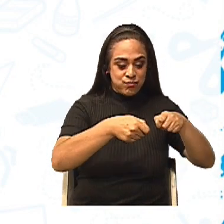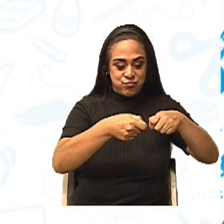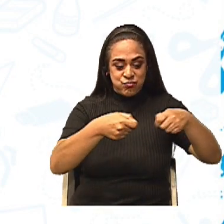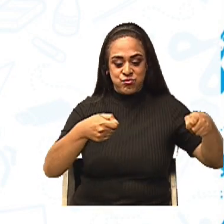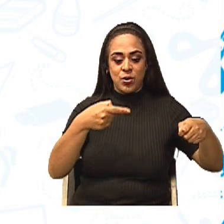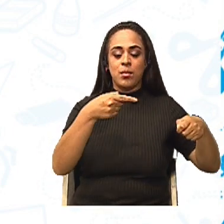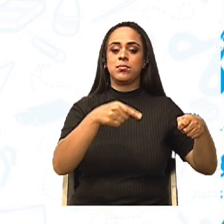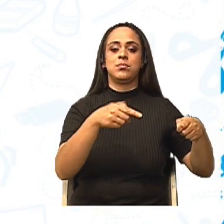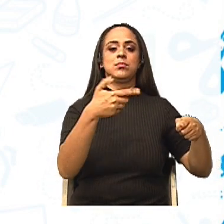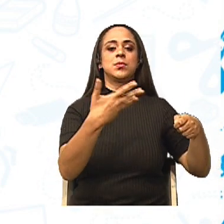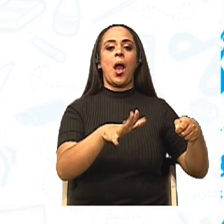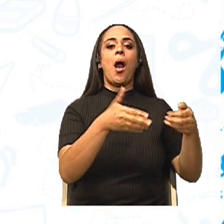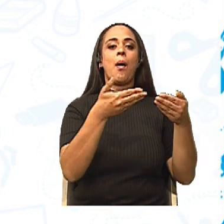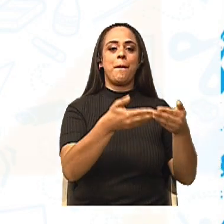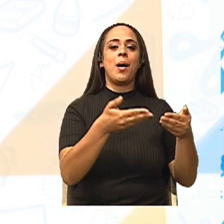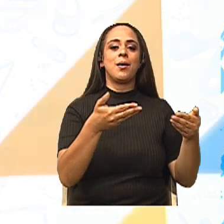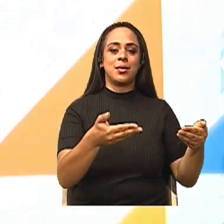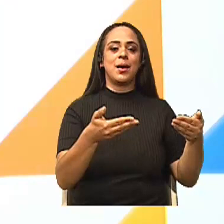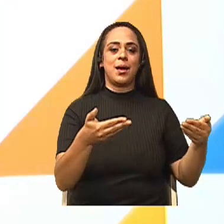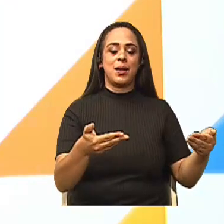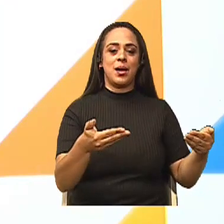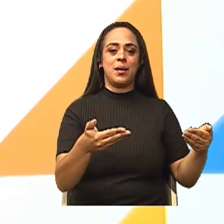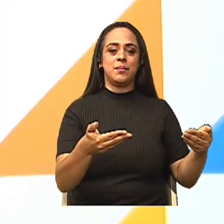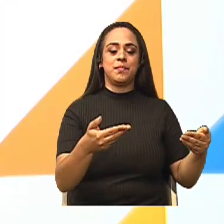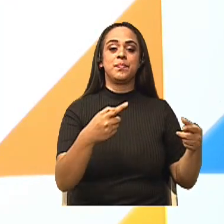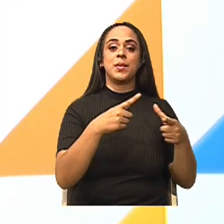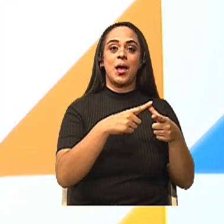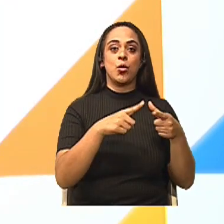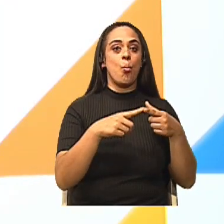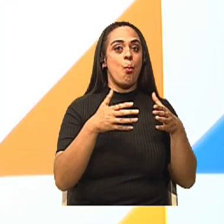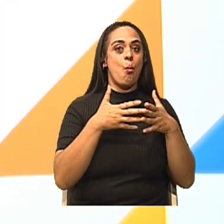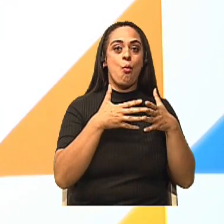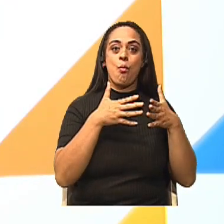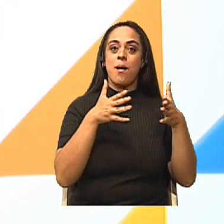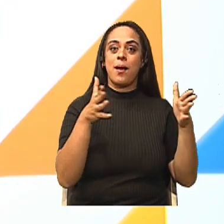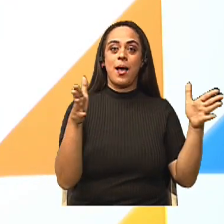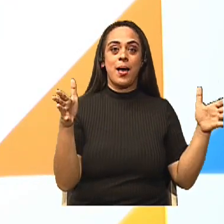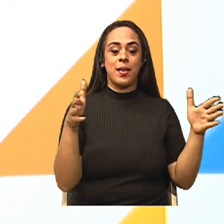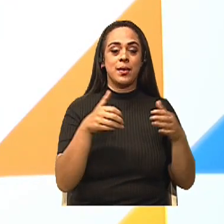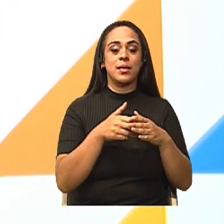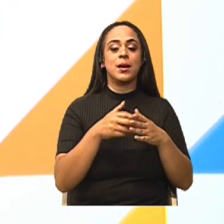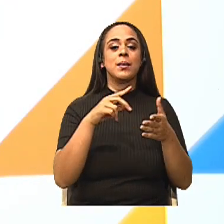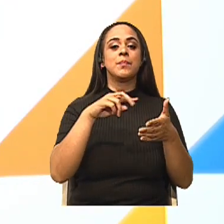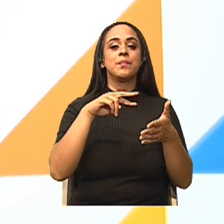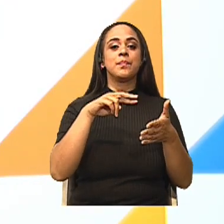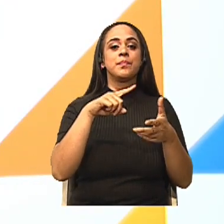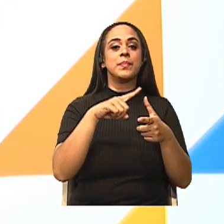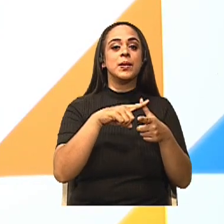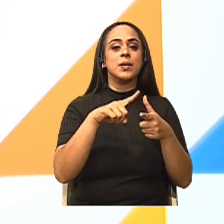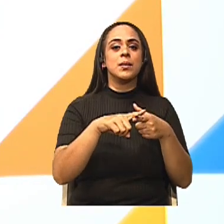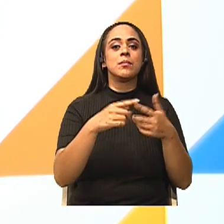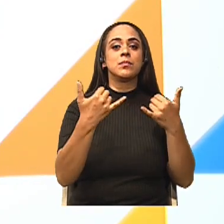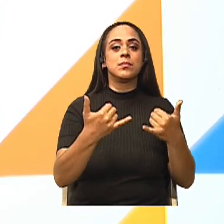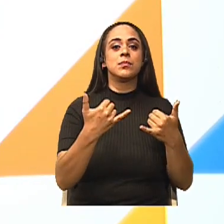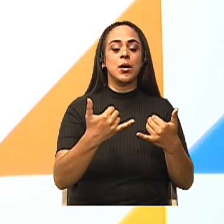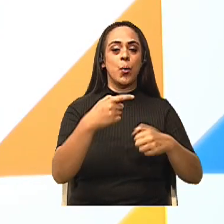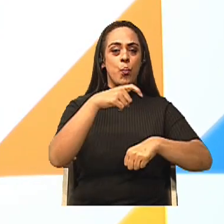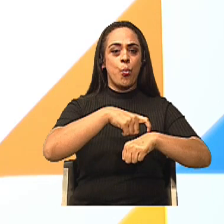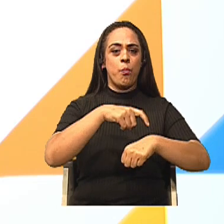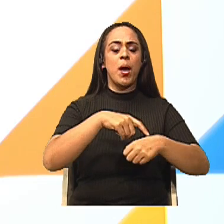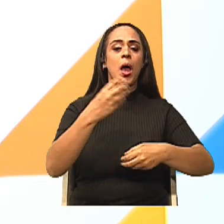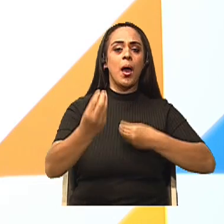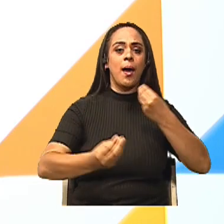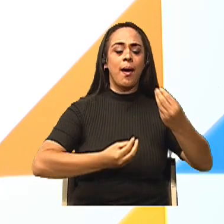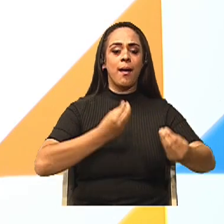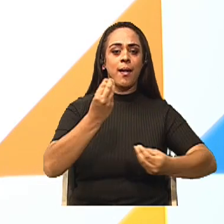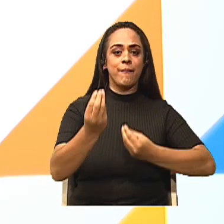ser materia, por lo tanto se hace un poco más amplio. Ahora, lo que vamos a hacer en este momento es que acá en la mesa